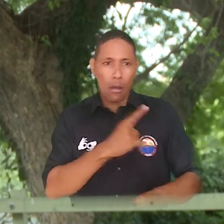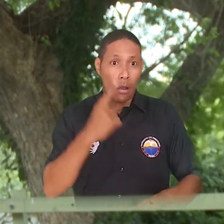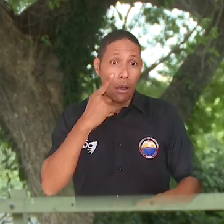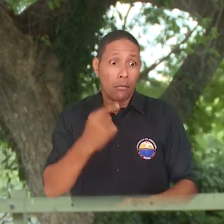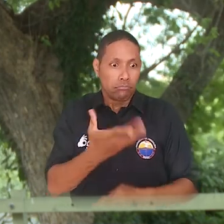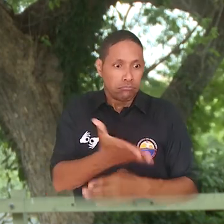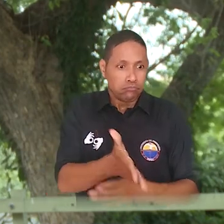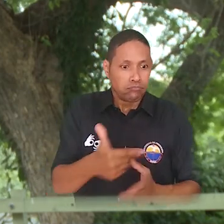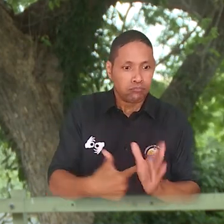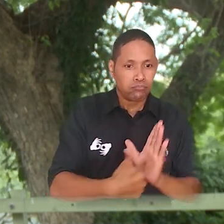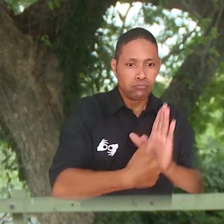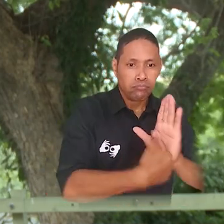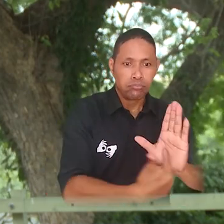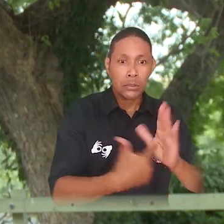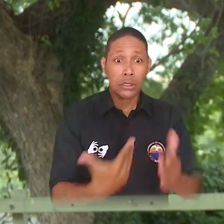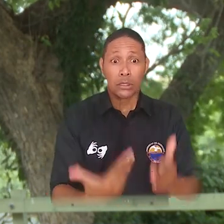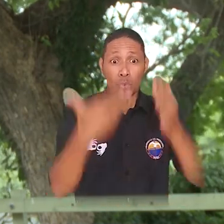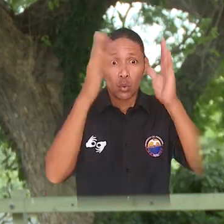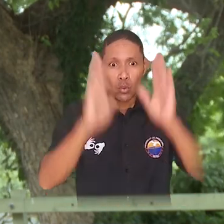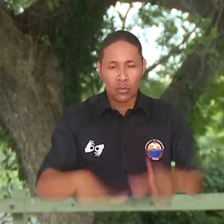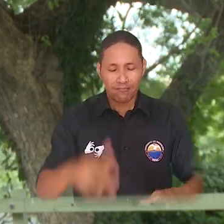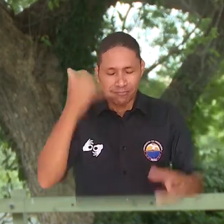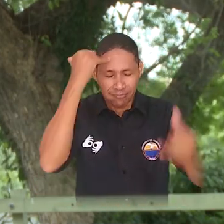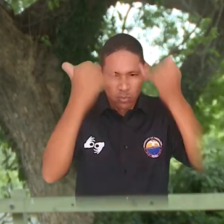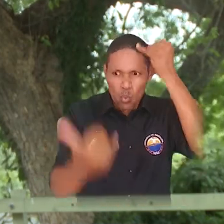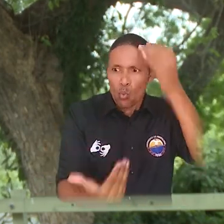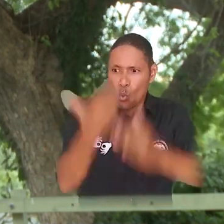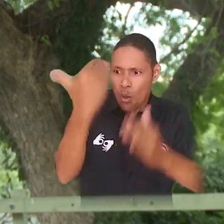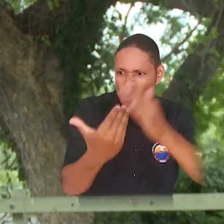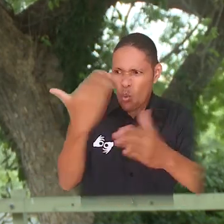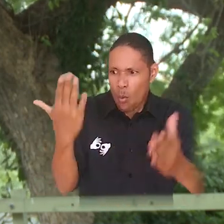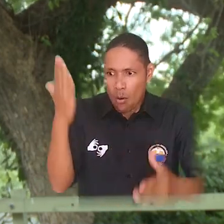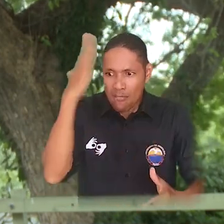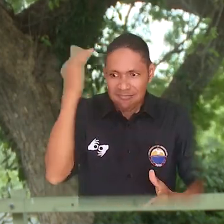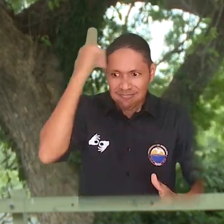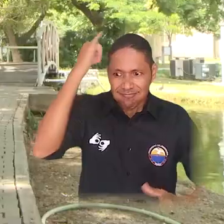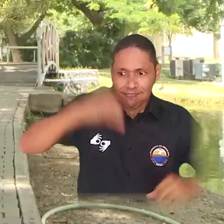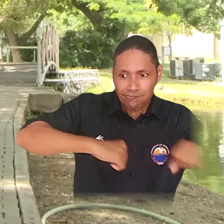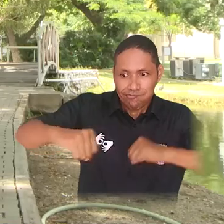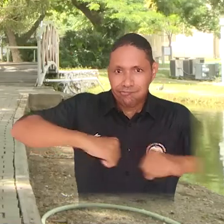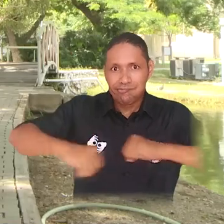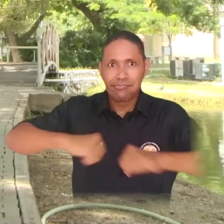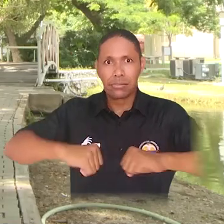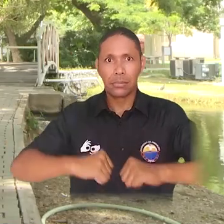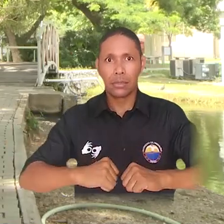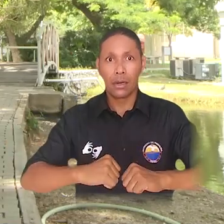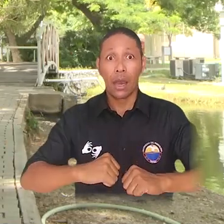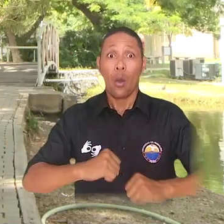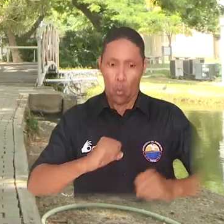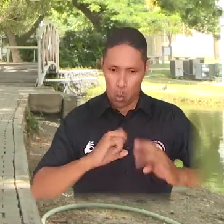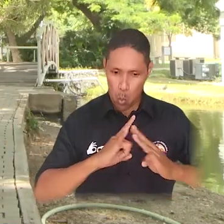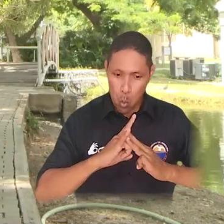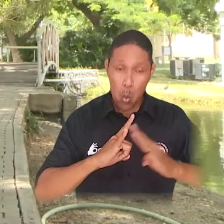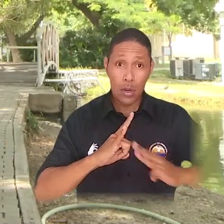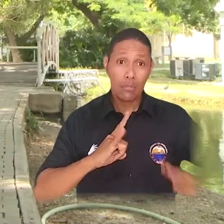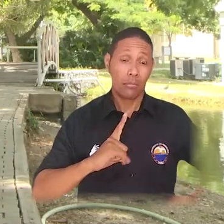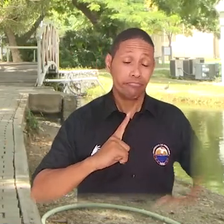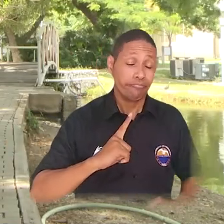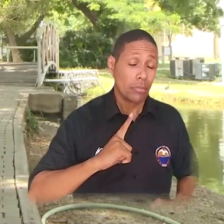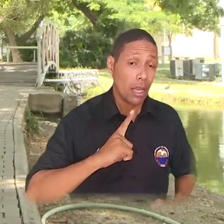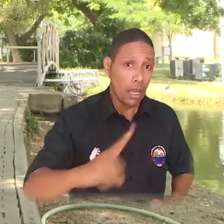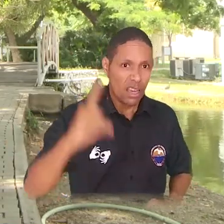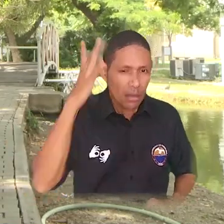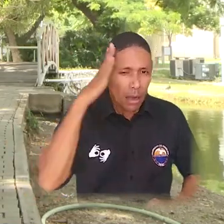aportes académicos como alternativas y aportes para la reactivación académica. La Universidad del Magdalena fortalece su